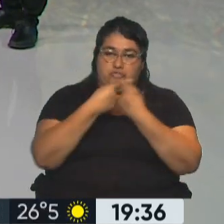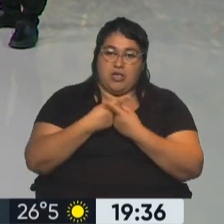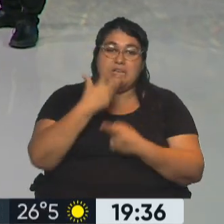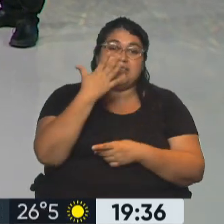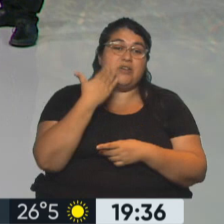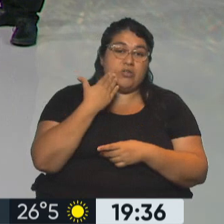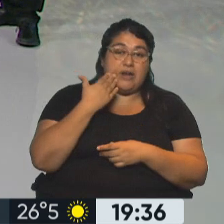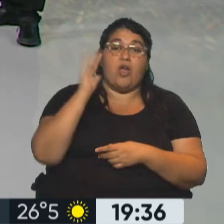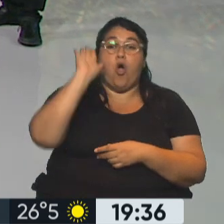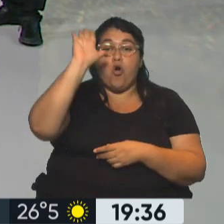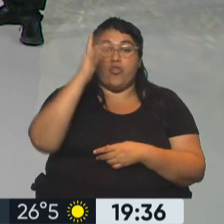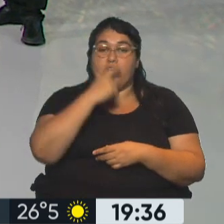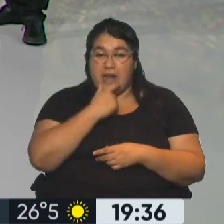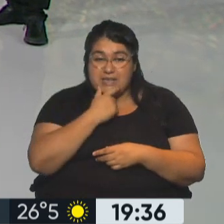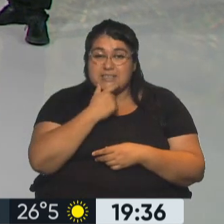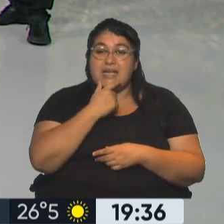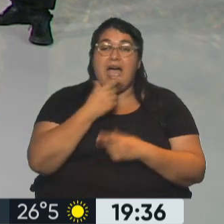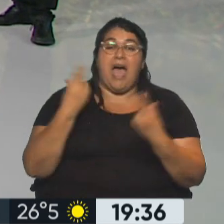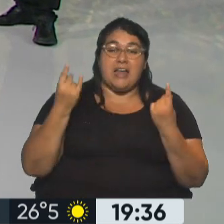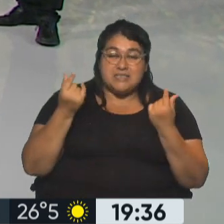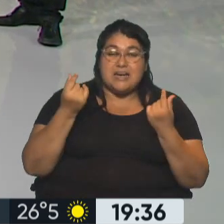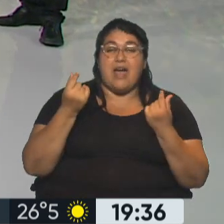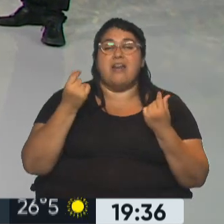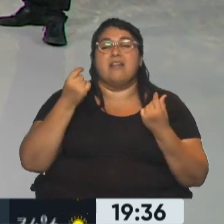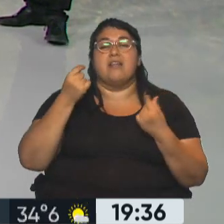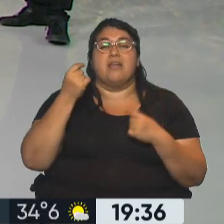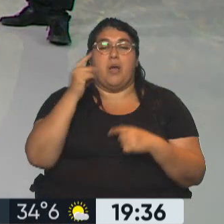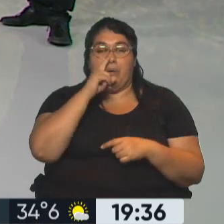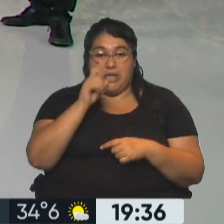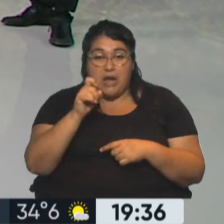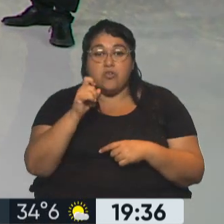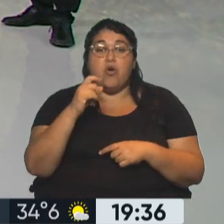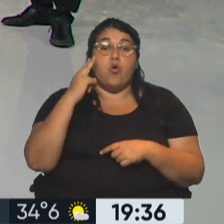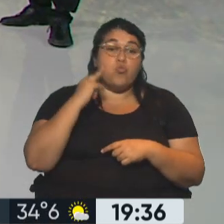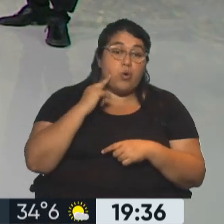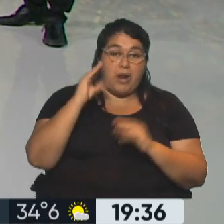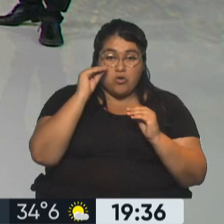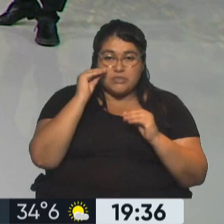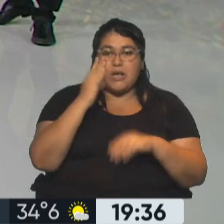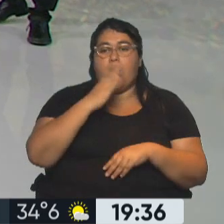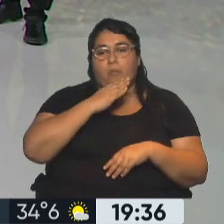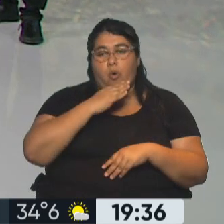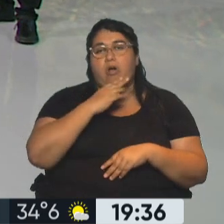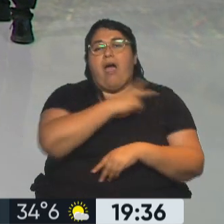Racing, Arsenal Belgrano. A las 5, 21 horas. Boca recibe a uno de los punteros. Claro. En la